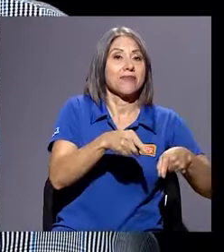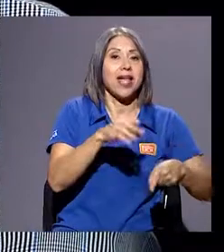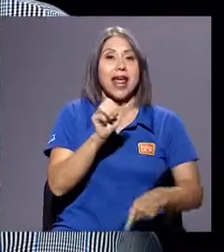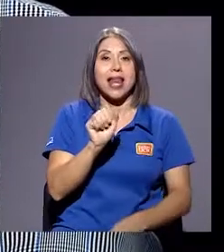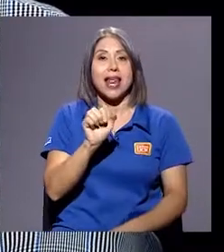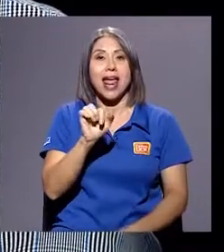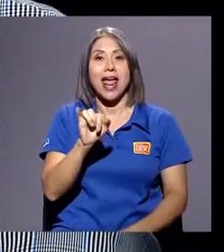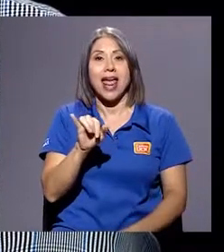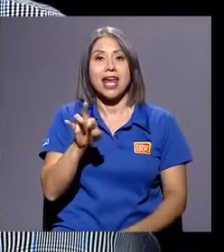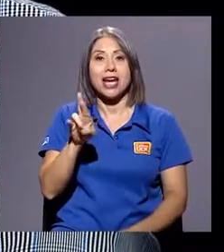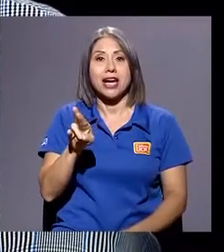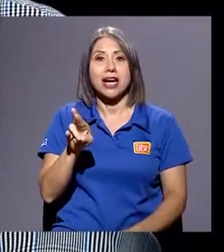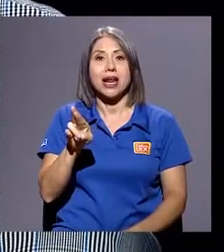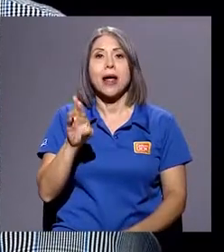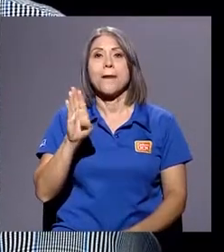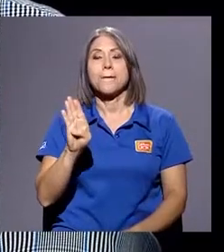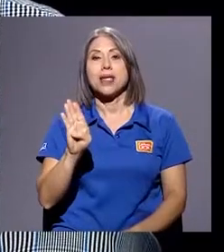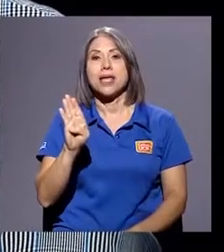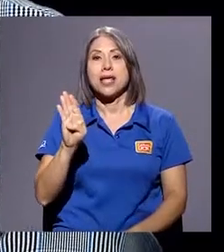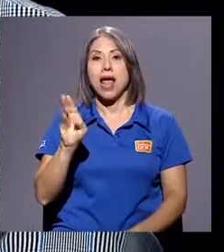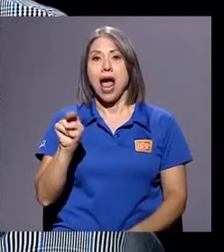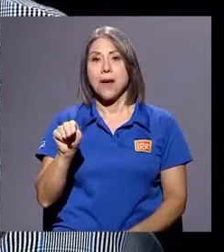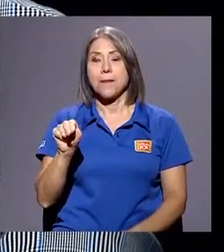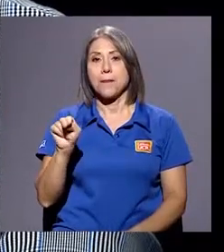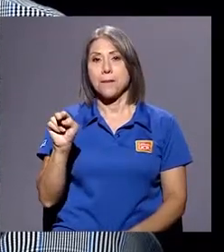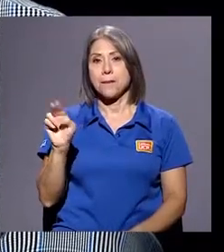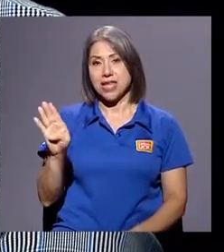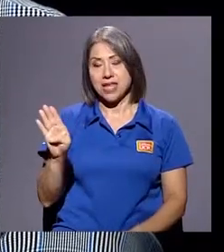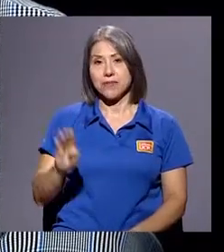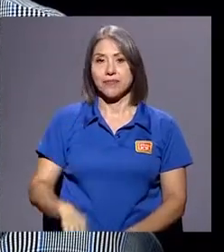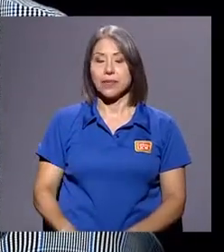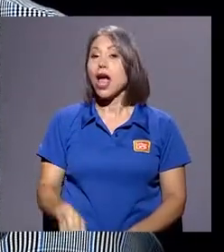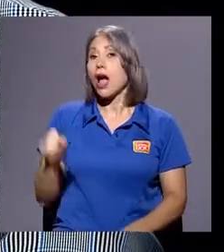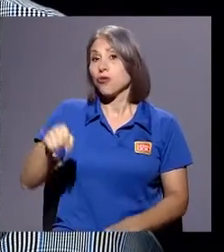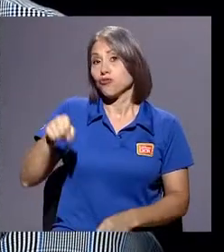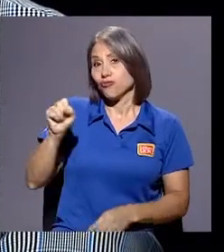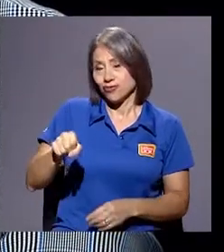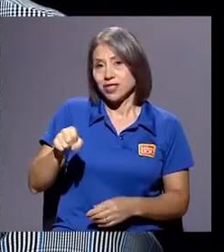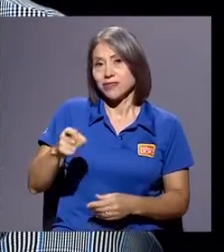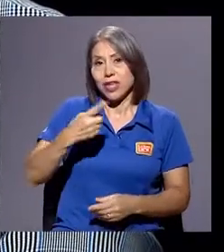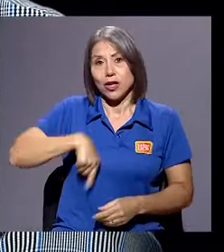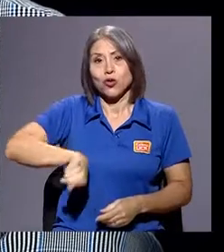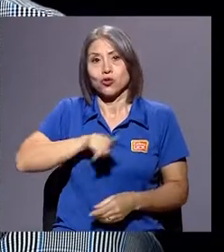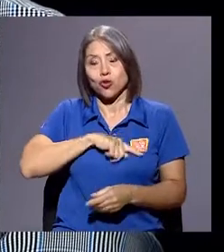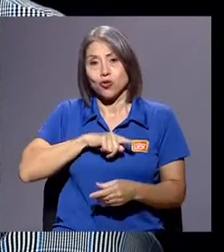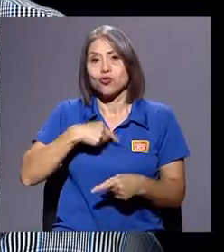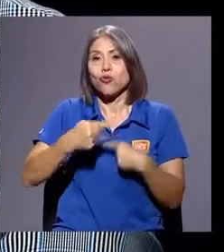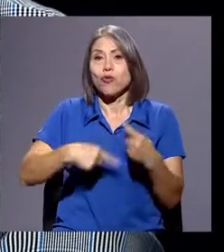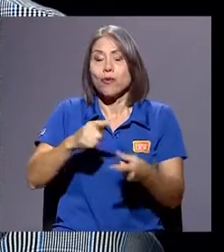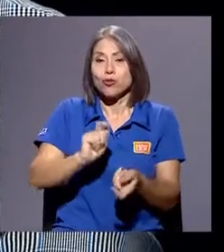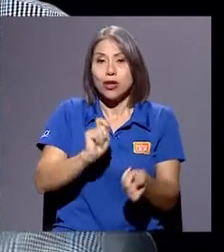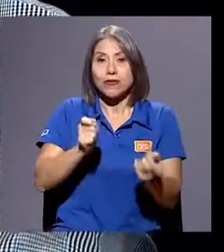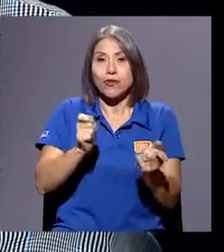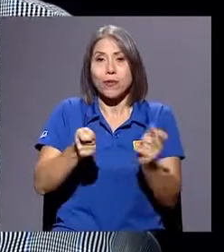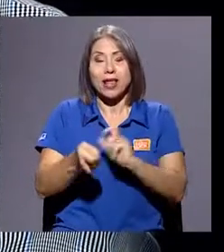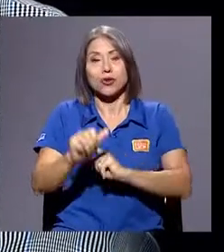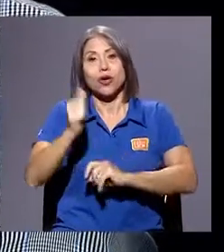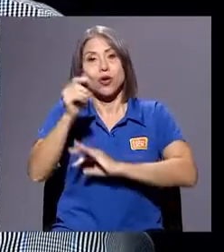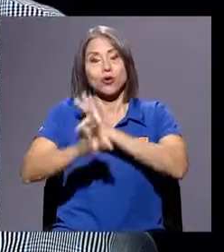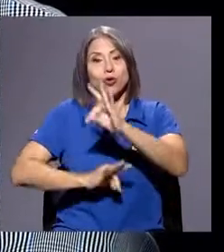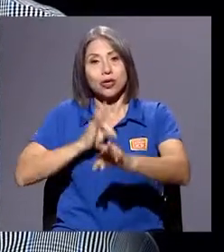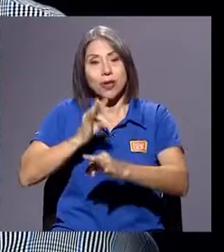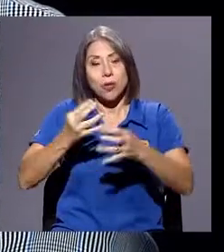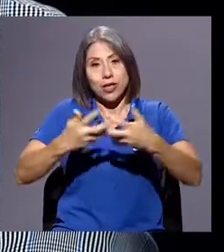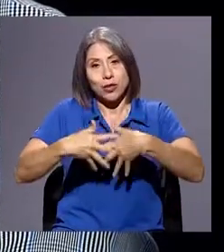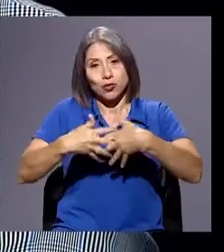lo amarro con lo que le venía diciendo. Y lo que fue sucediendo es que nos fuimos transformando en otro tipo de industria, donde